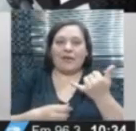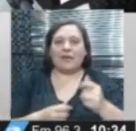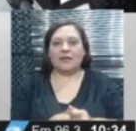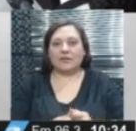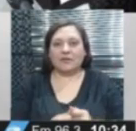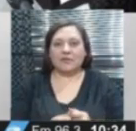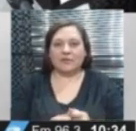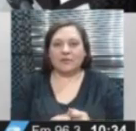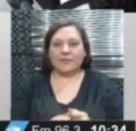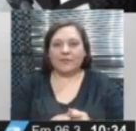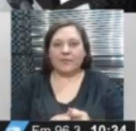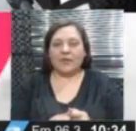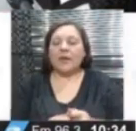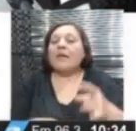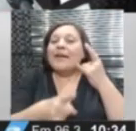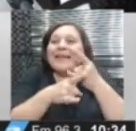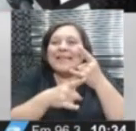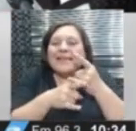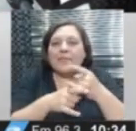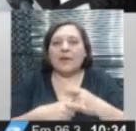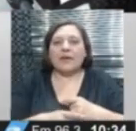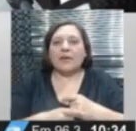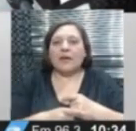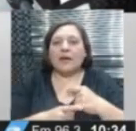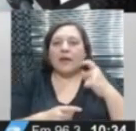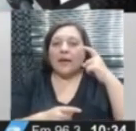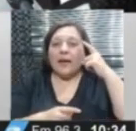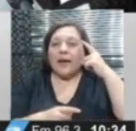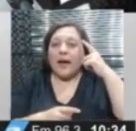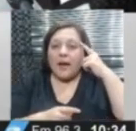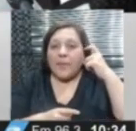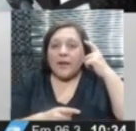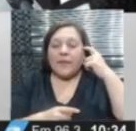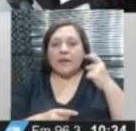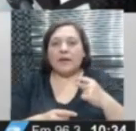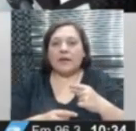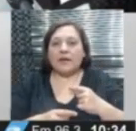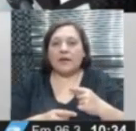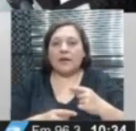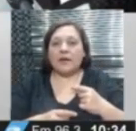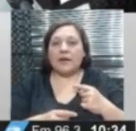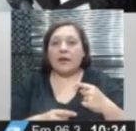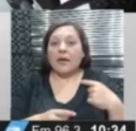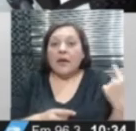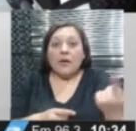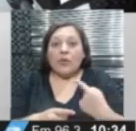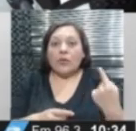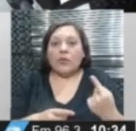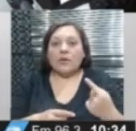no de nuestro de nuestro continente de África por por cuestiones de empobrecimiento